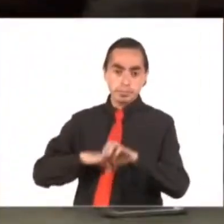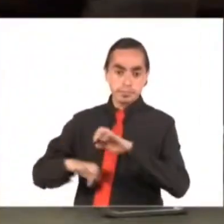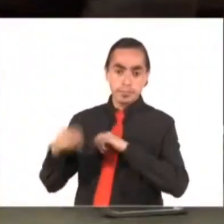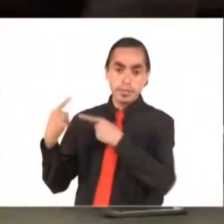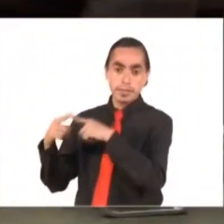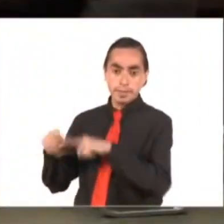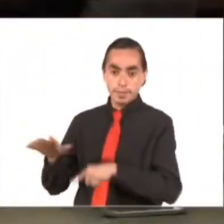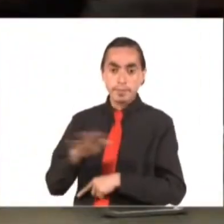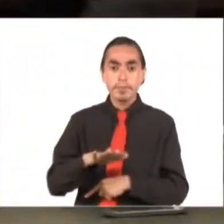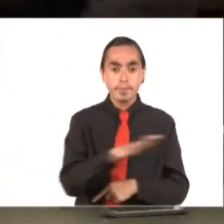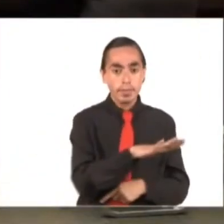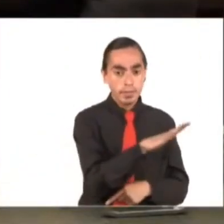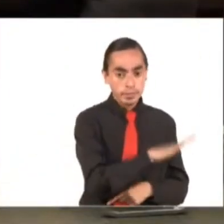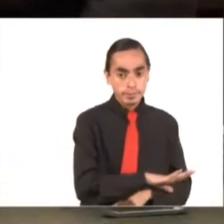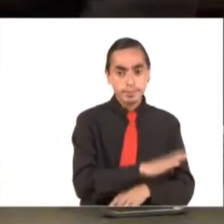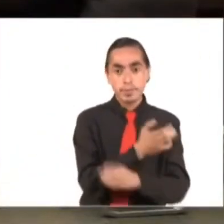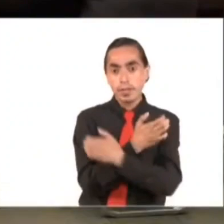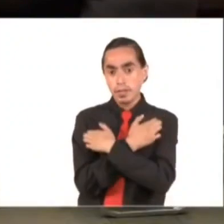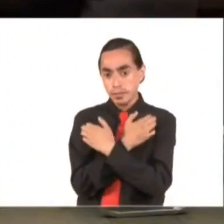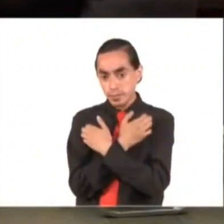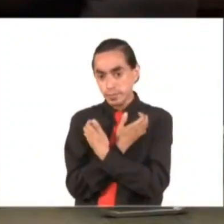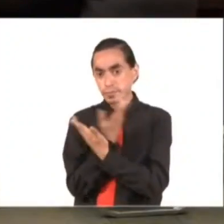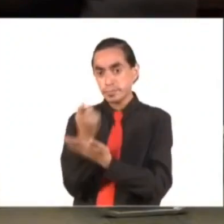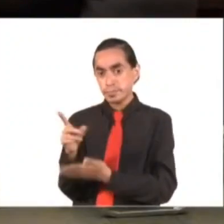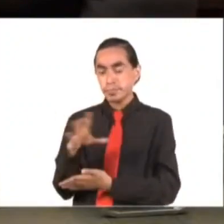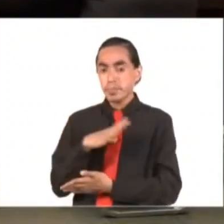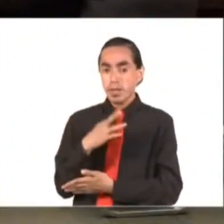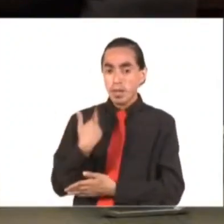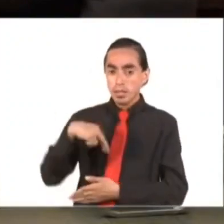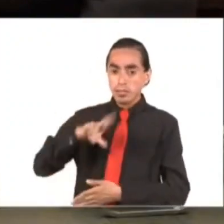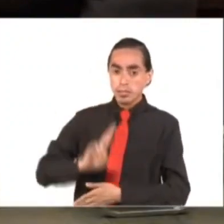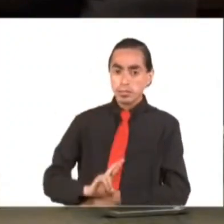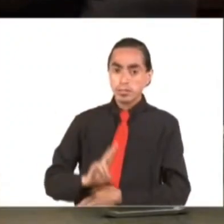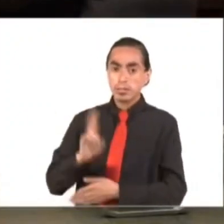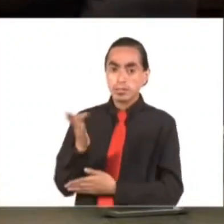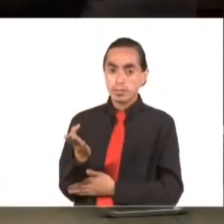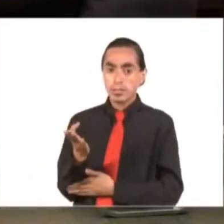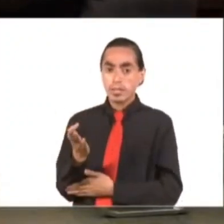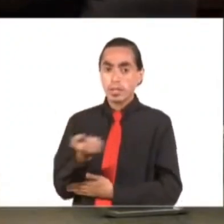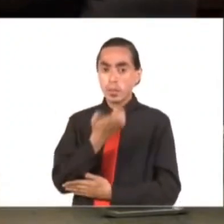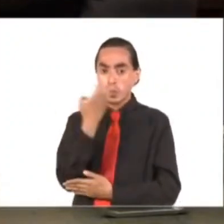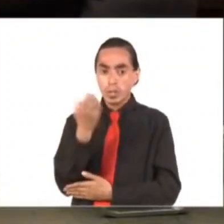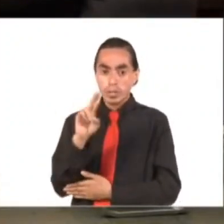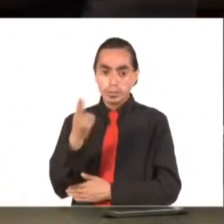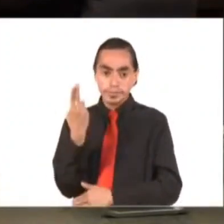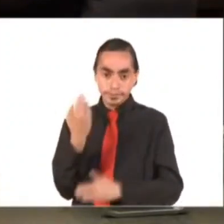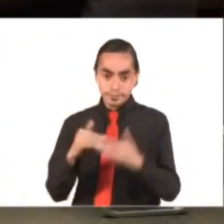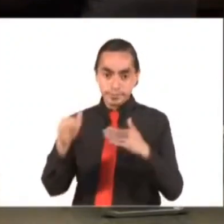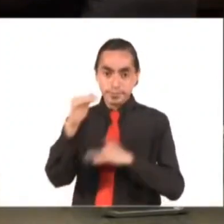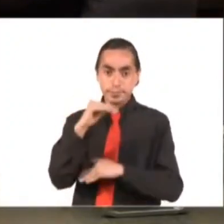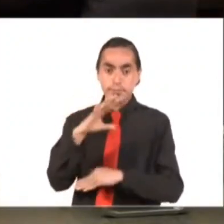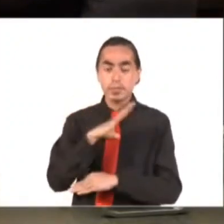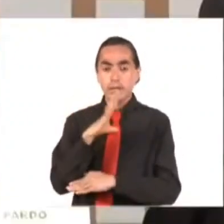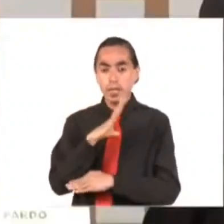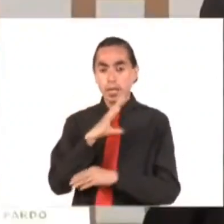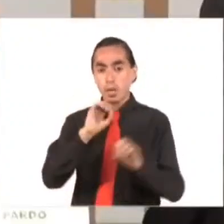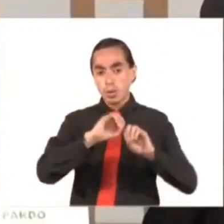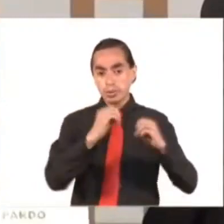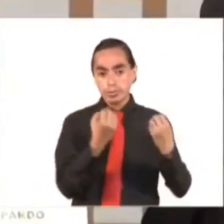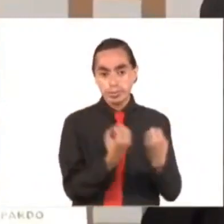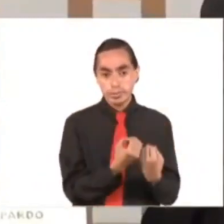sectores, académicos a través de las instituciones de educación superior, están